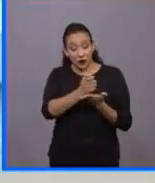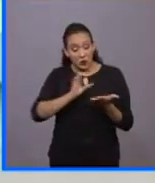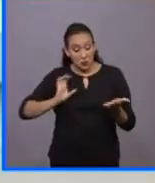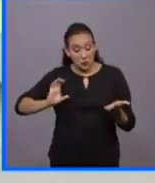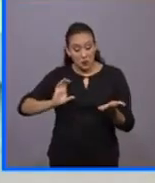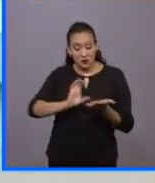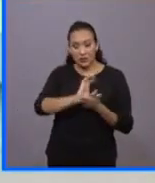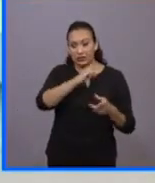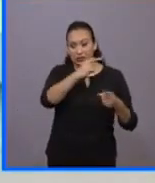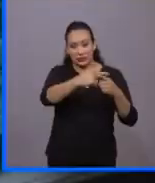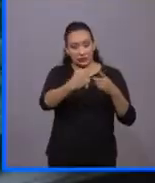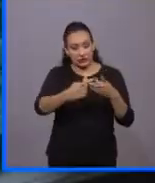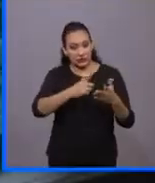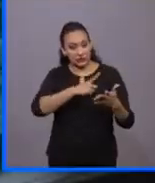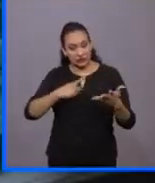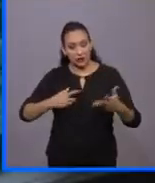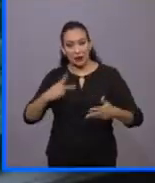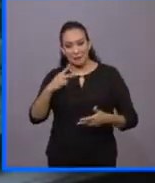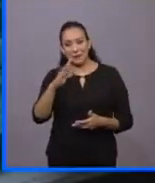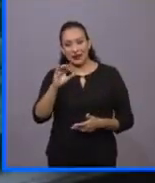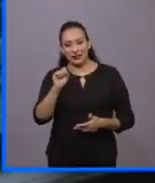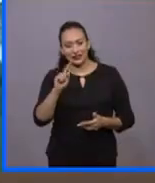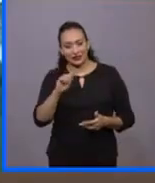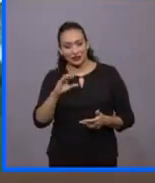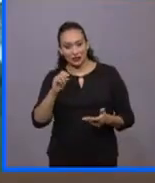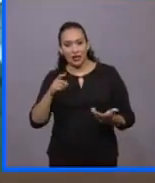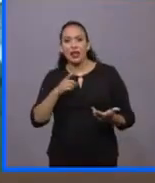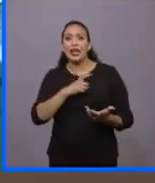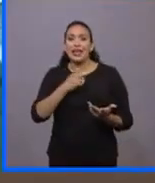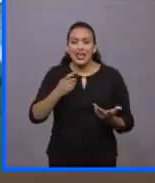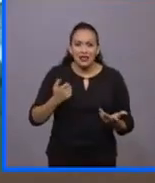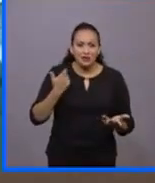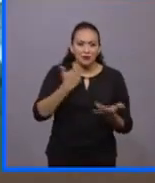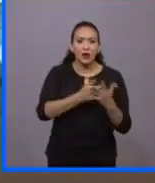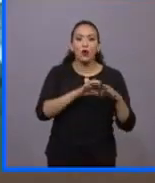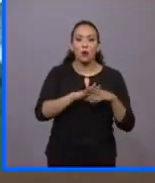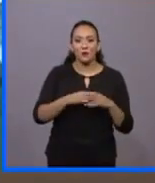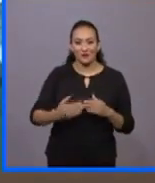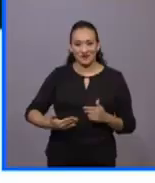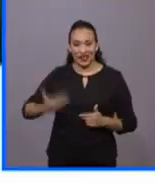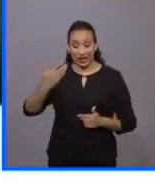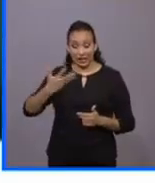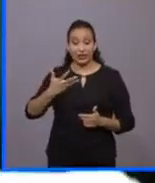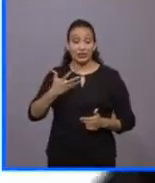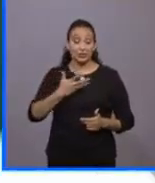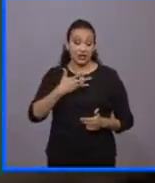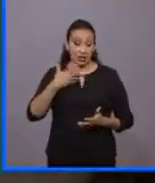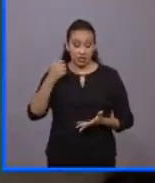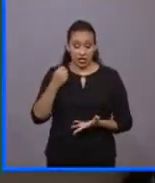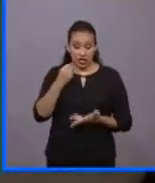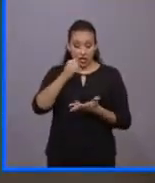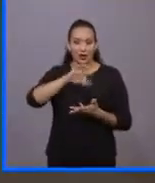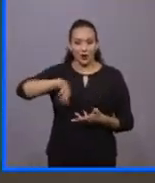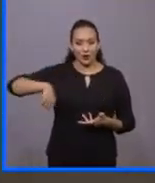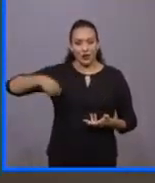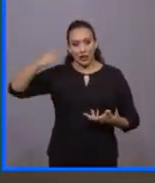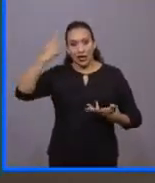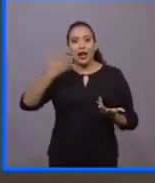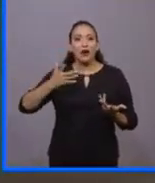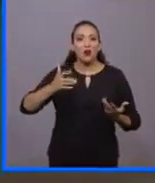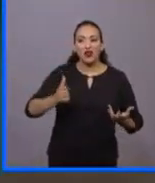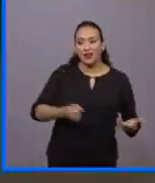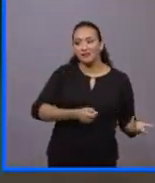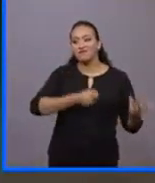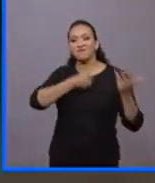acuerdo con dicho transitorio, debían cubrirse con los fondos de los fideicomisos del Poder Judicial y entregar a la Tesorería